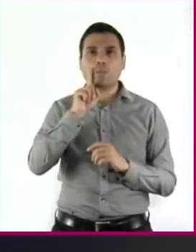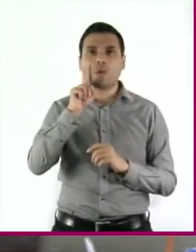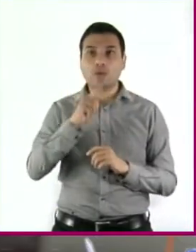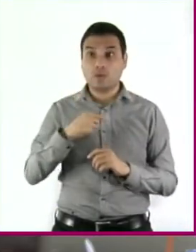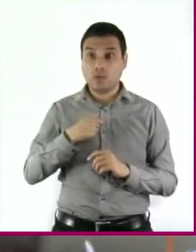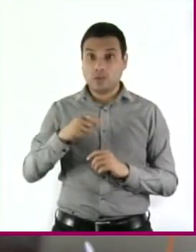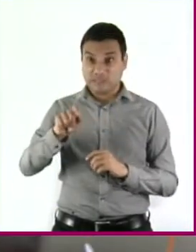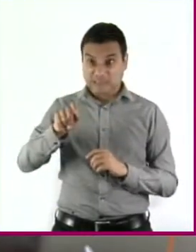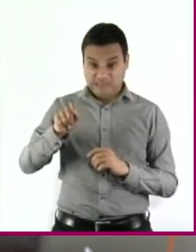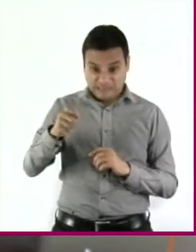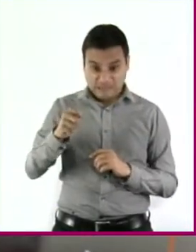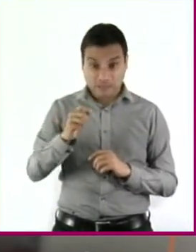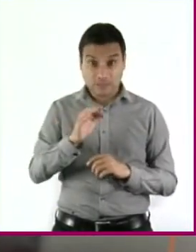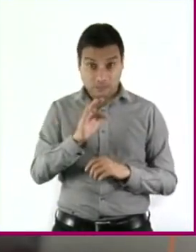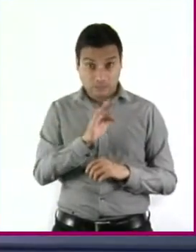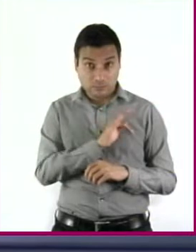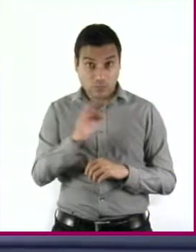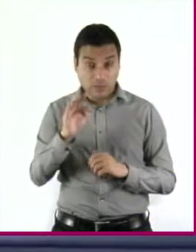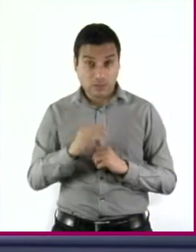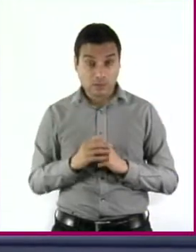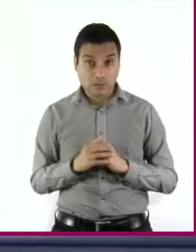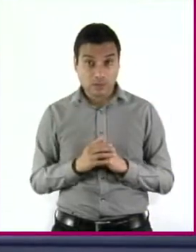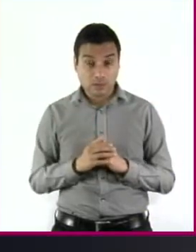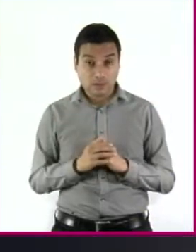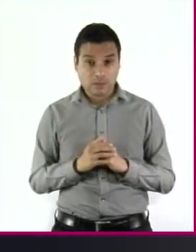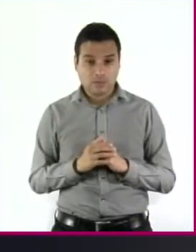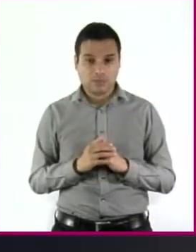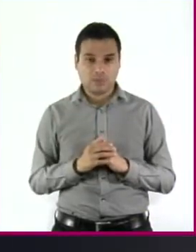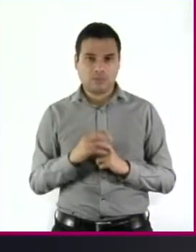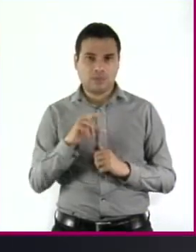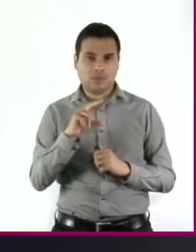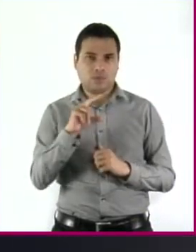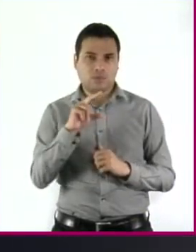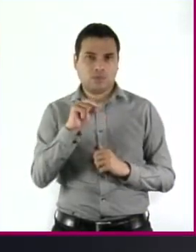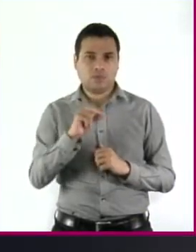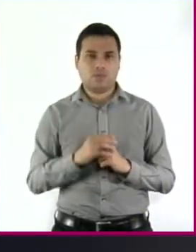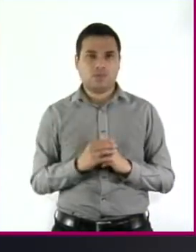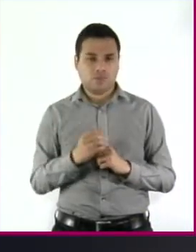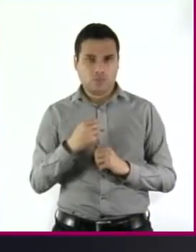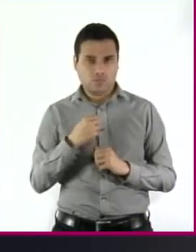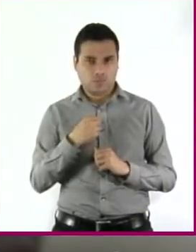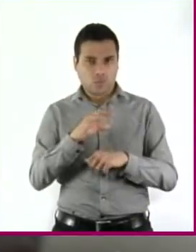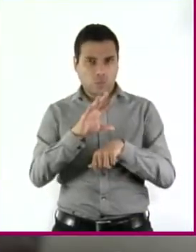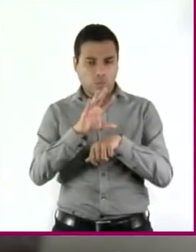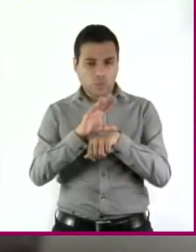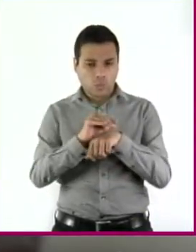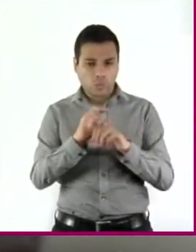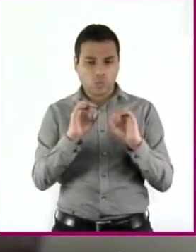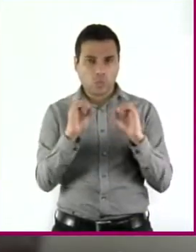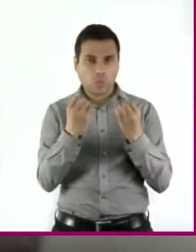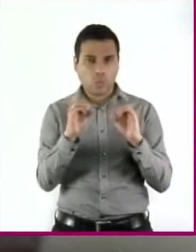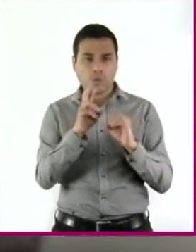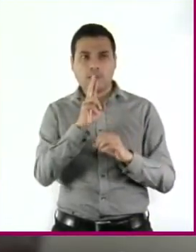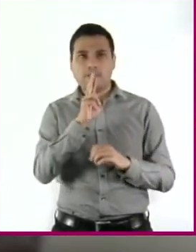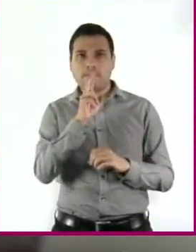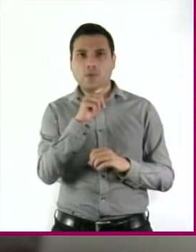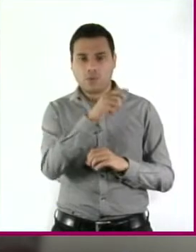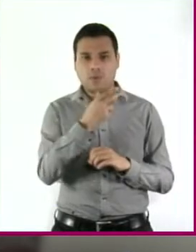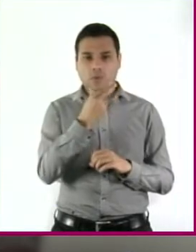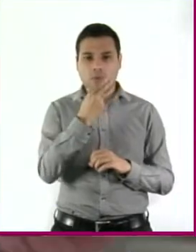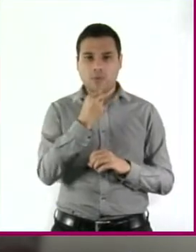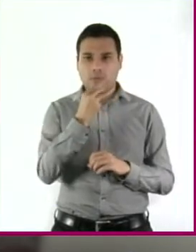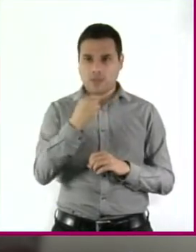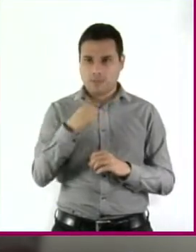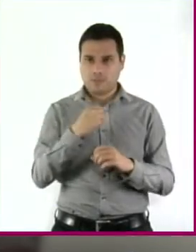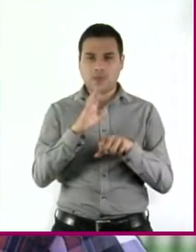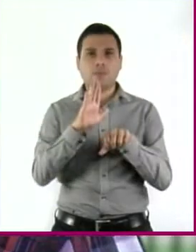¿puedo hacerlo solo porque tengo la libertad de hacerlo? Por supuesto que no. Yo no se lo permitiría. Mejor díselo a él. Ah, bueno. ¿Por qué a